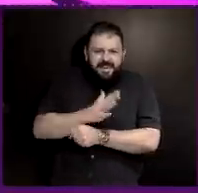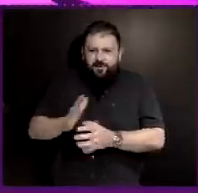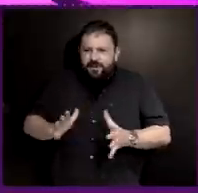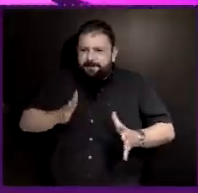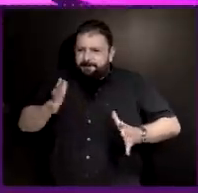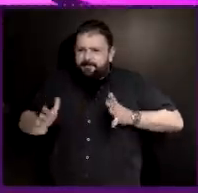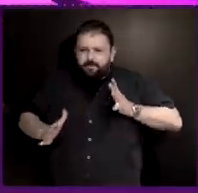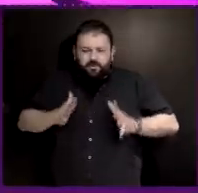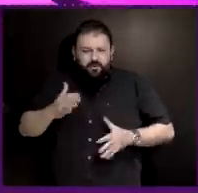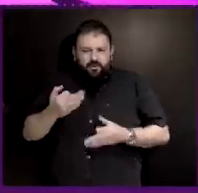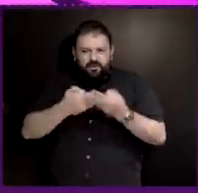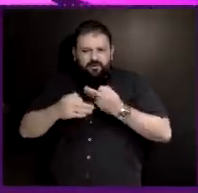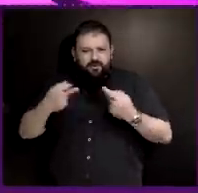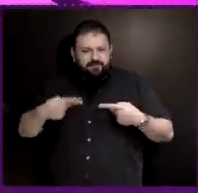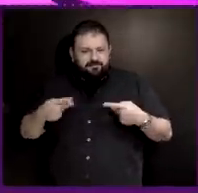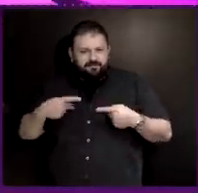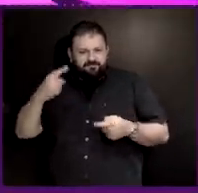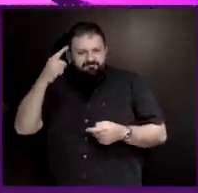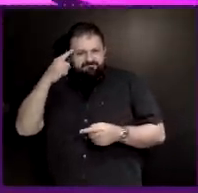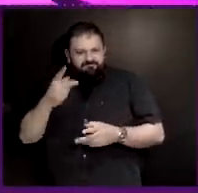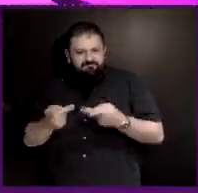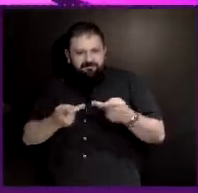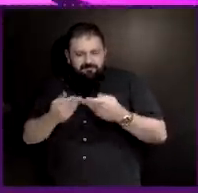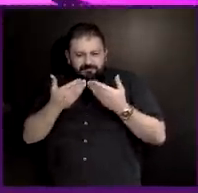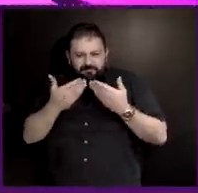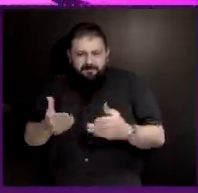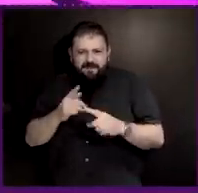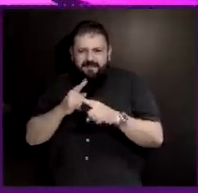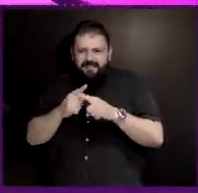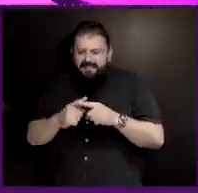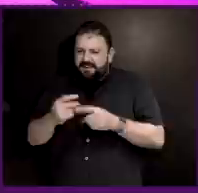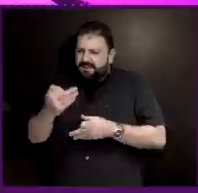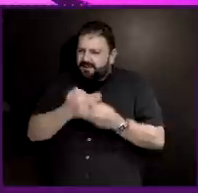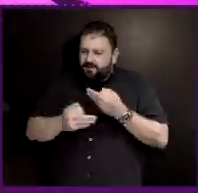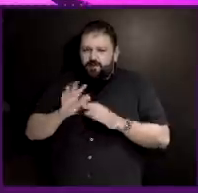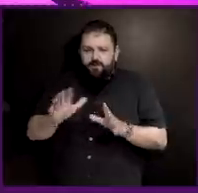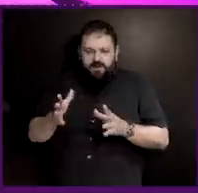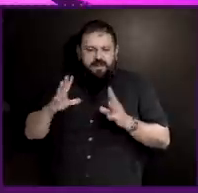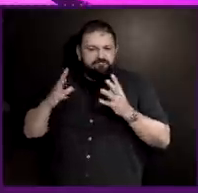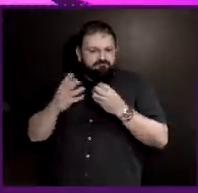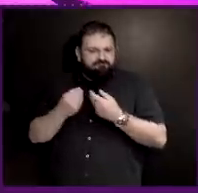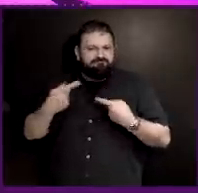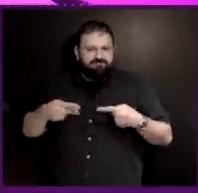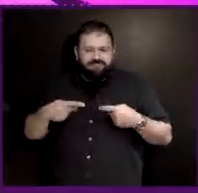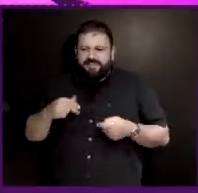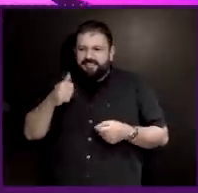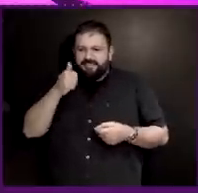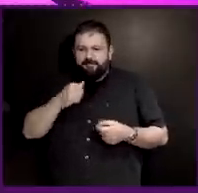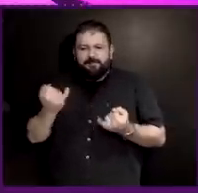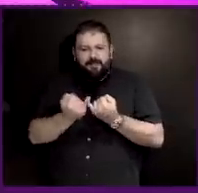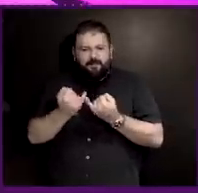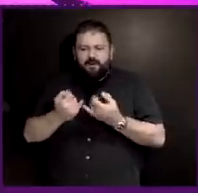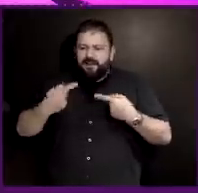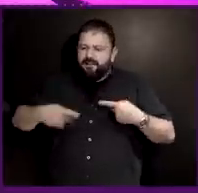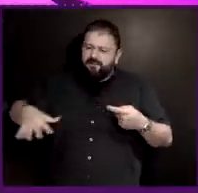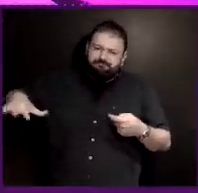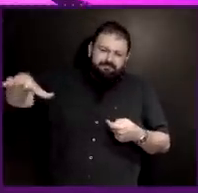Ya les debemos su evento hace un rato. Ya les debemos su evento desde hace mucho rato. Entonces, a la gente de Salta les mando un abrazo